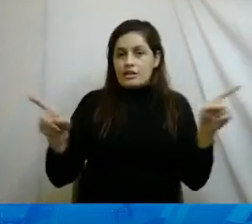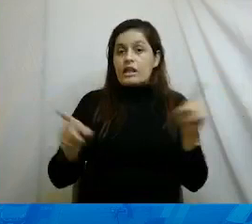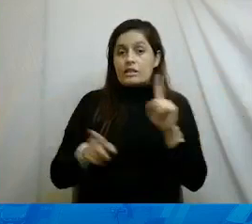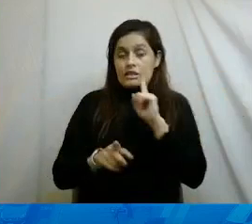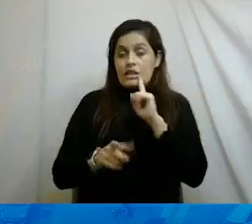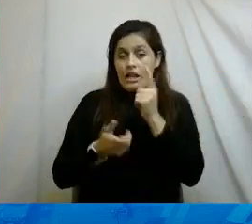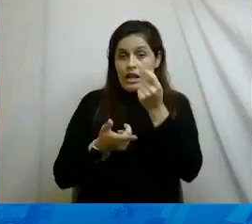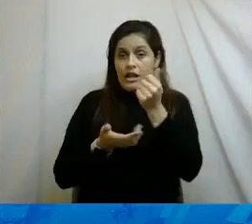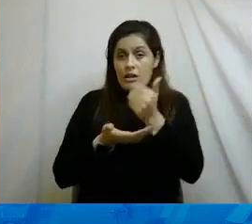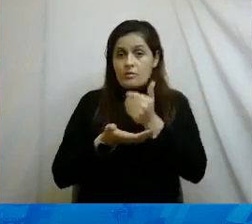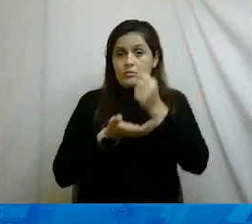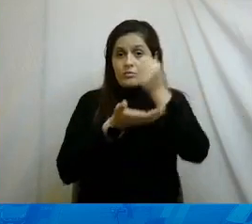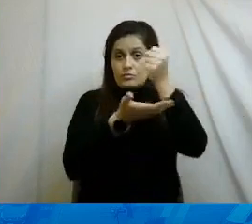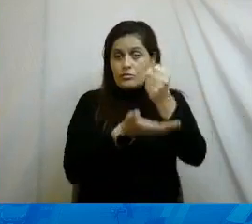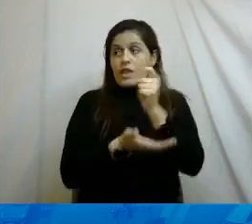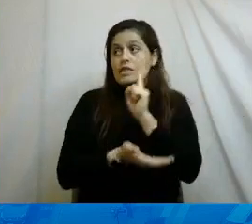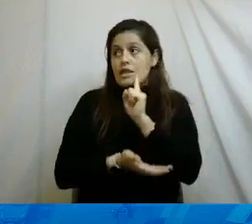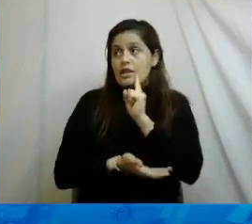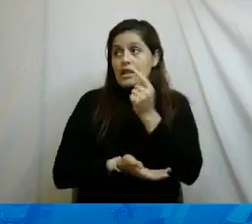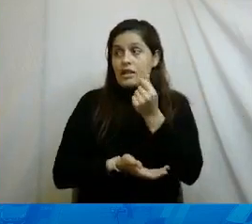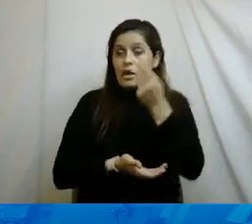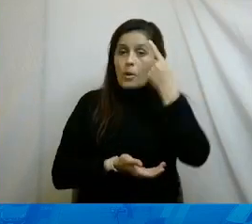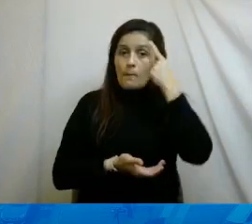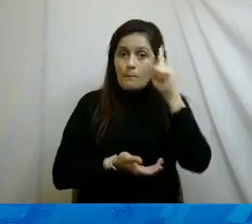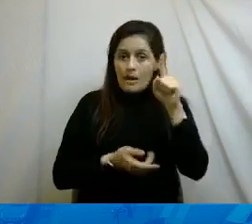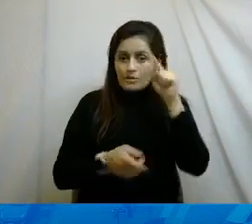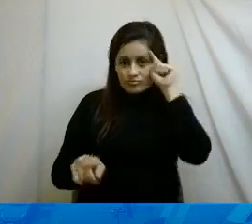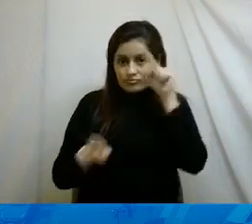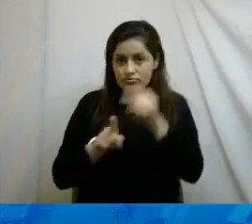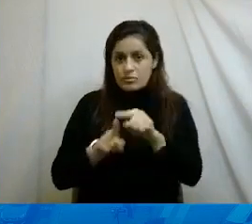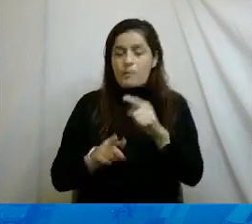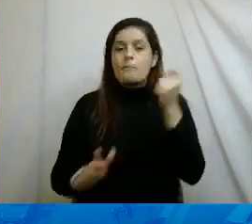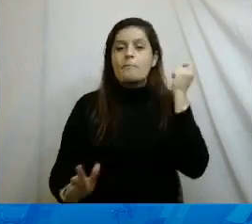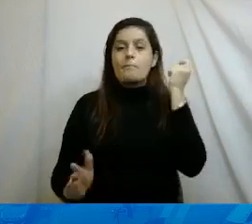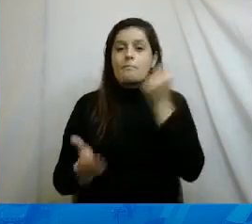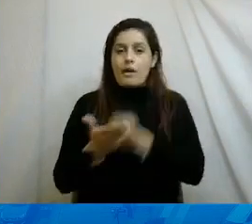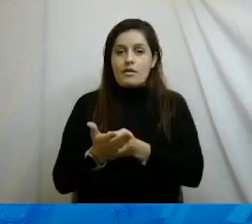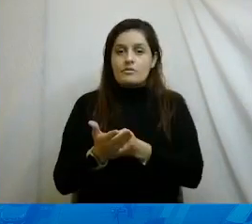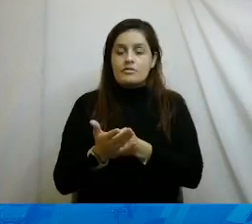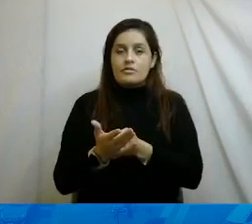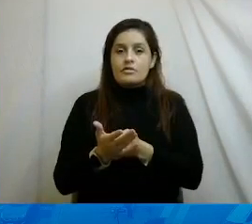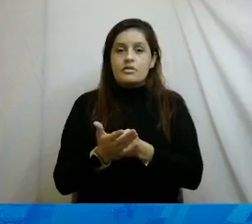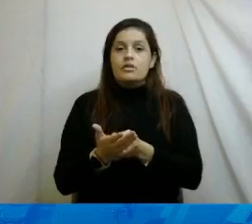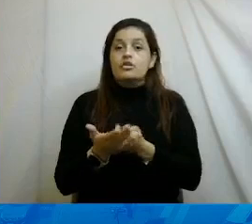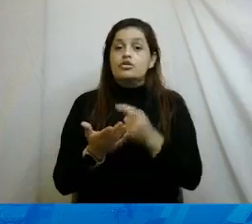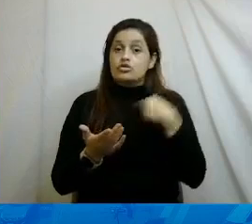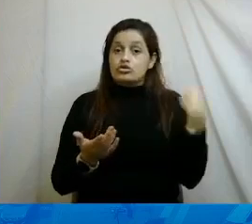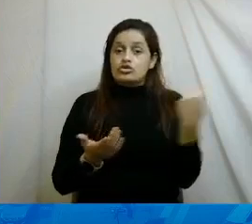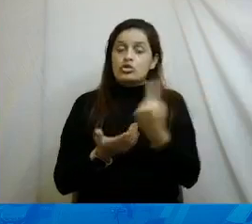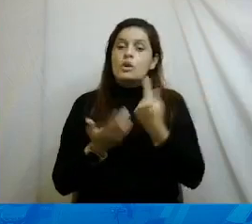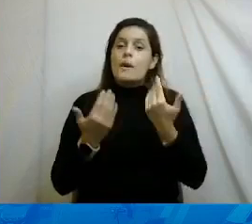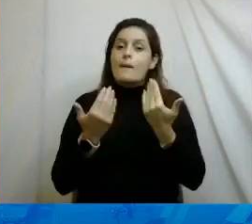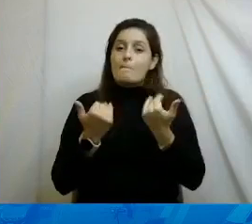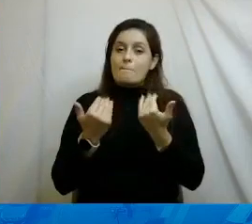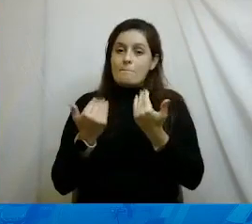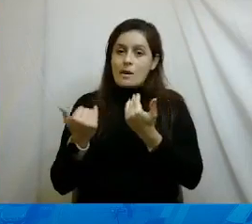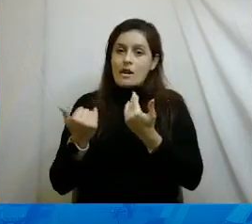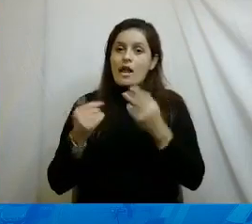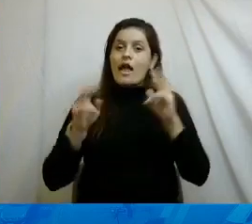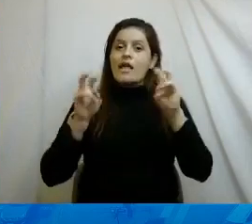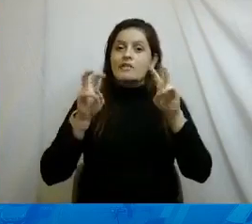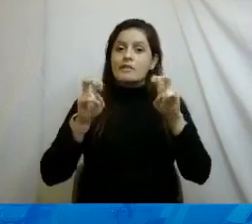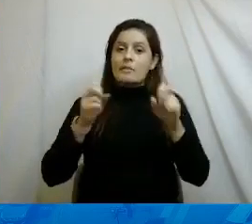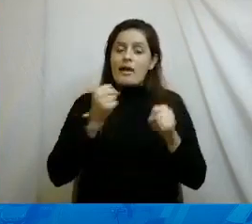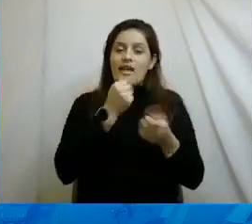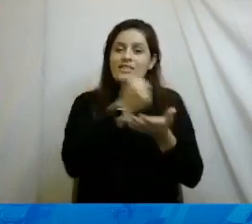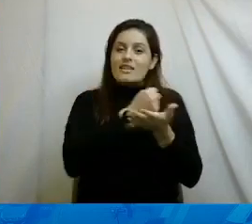recursos en el municipio destinados justamente para pagar estas deudas y solo estamos a la espera de actos administrativos para